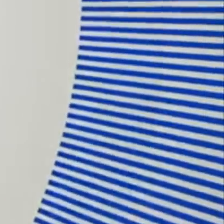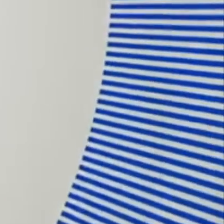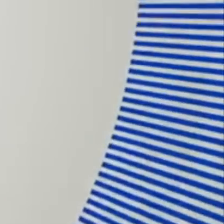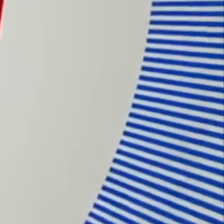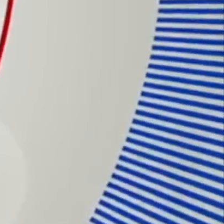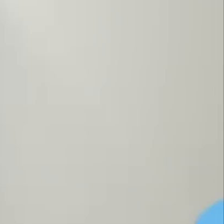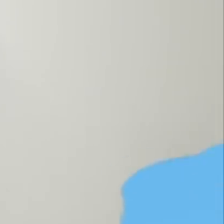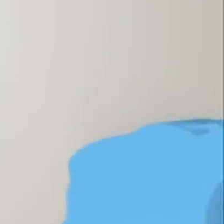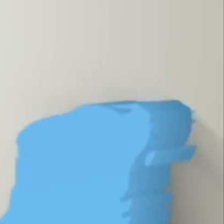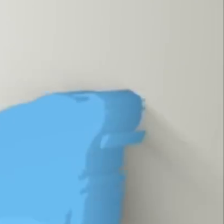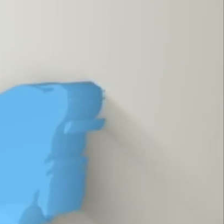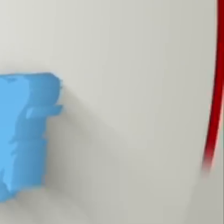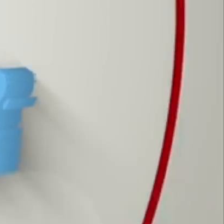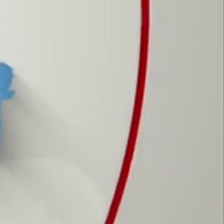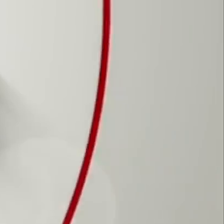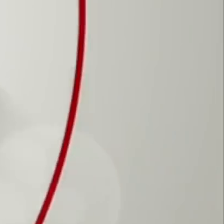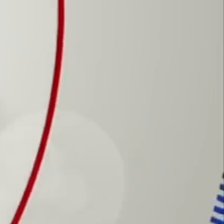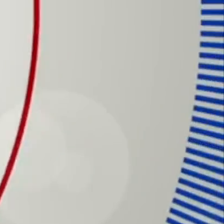Música